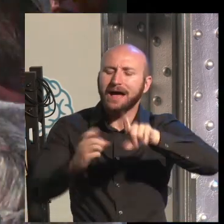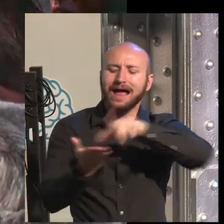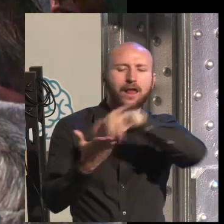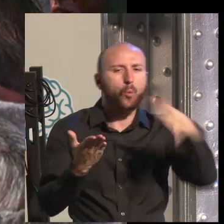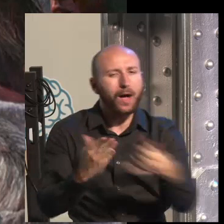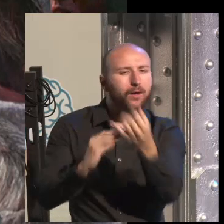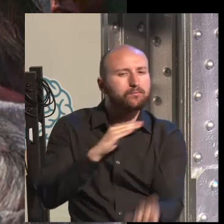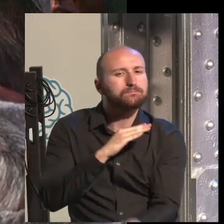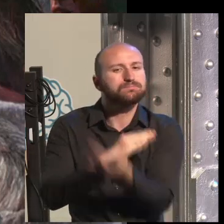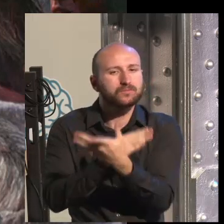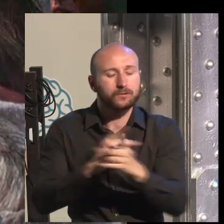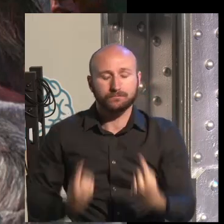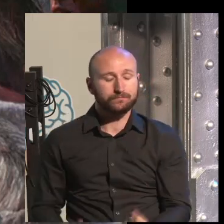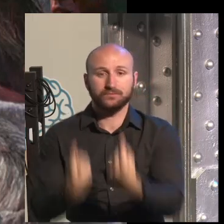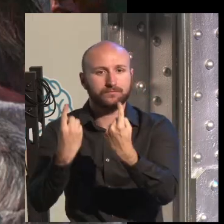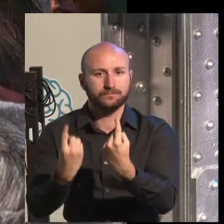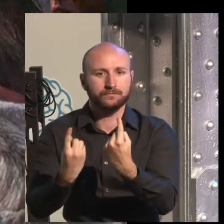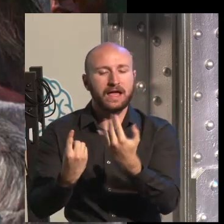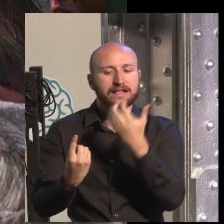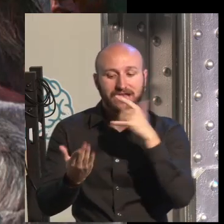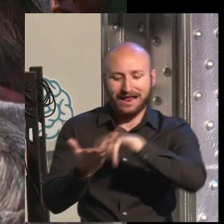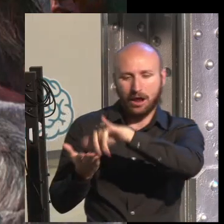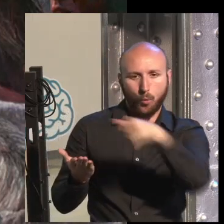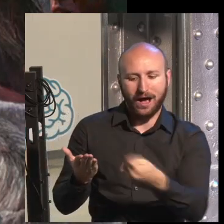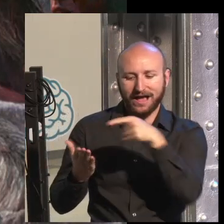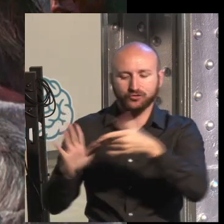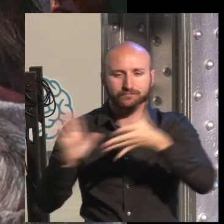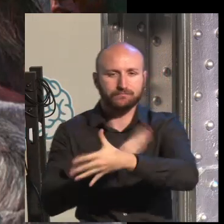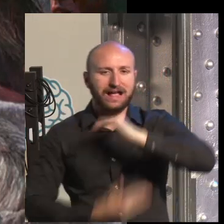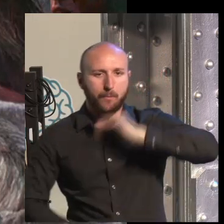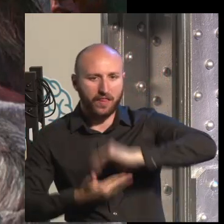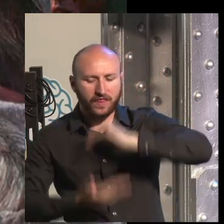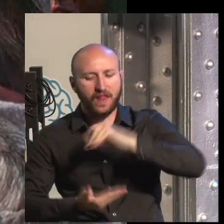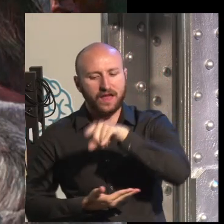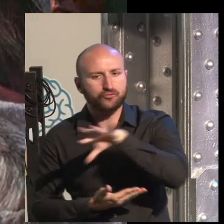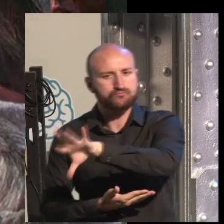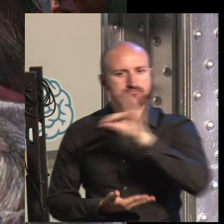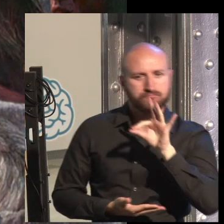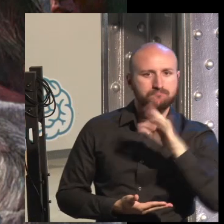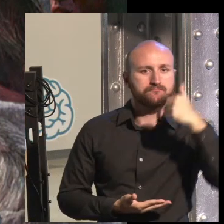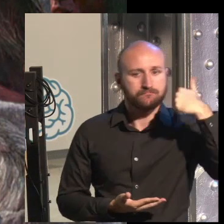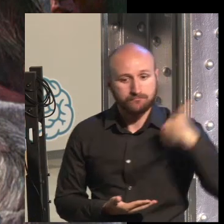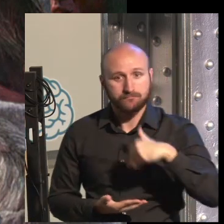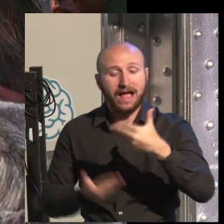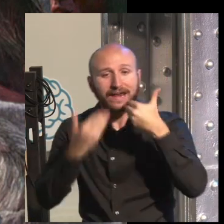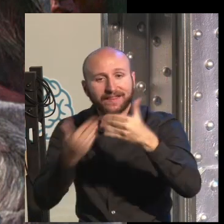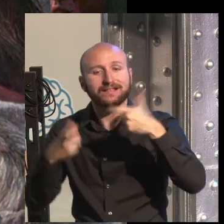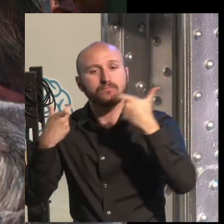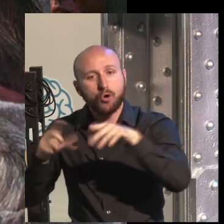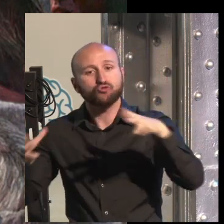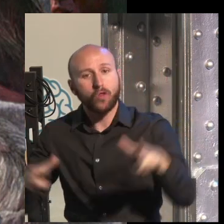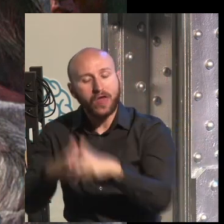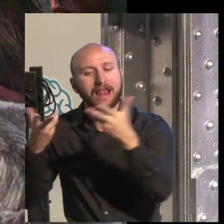lenguaje. Si interpretamos que el lenguaje es una capacidad que ha sido seleccionada en el medio social, la pregunta